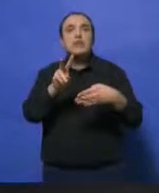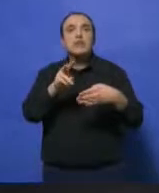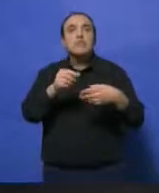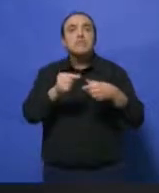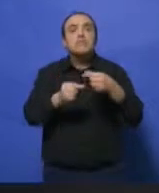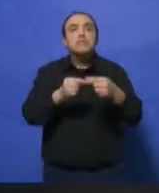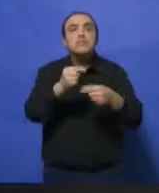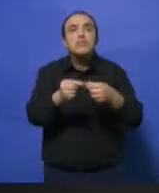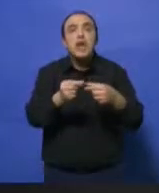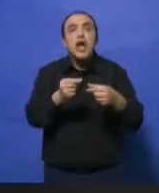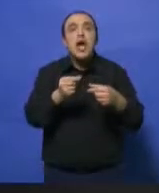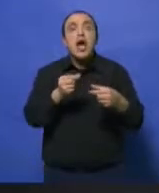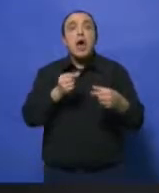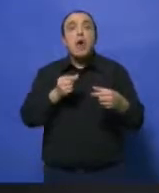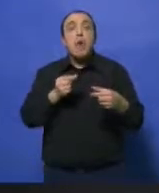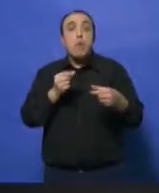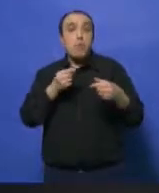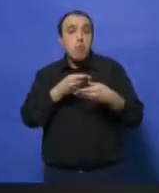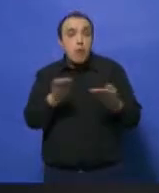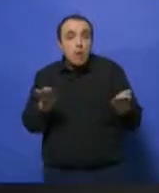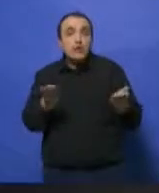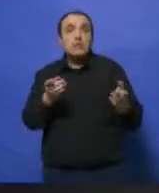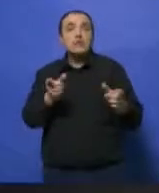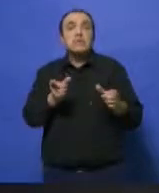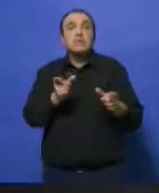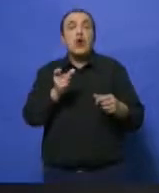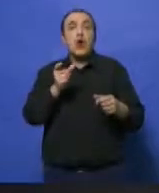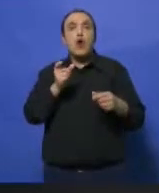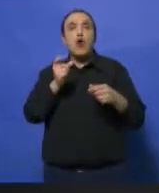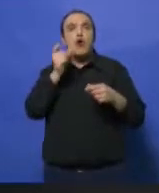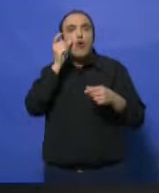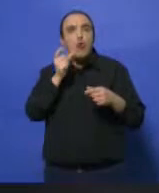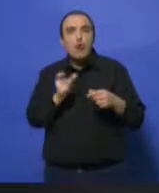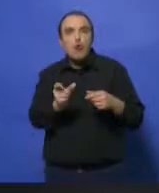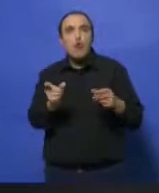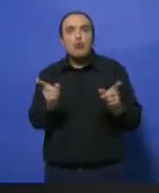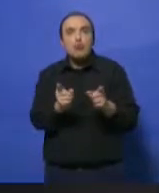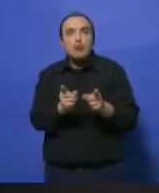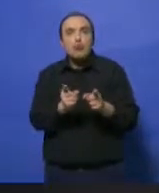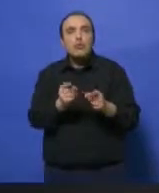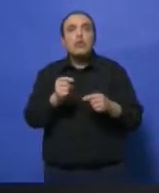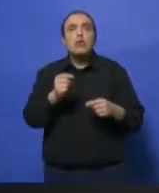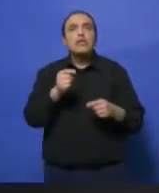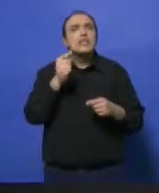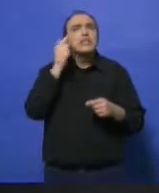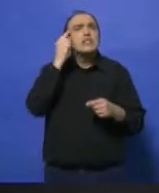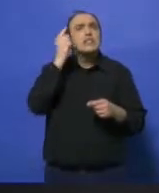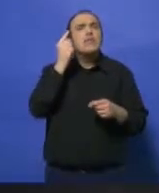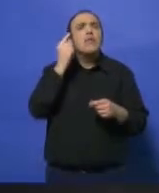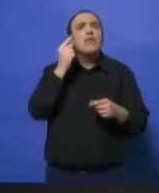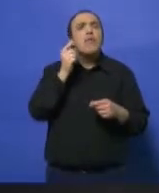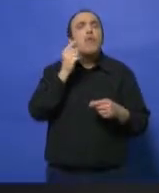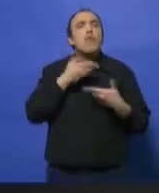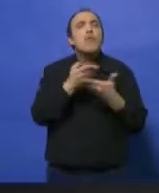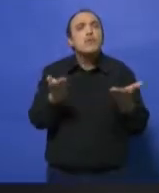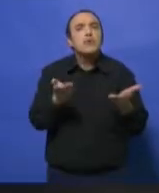propios cortos, sus propios materiales, y no solo dentro del contexto estudiantil, sino también con la intención de presentarlo en sociedad. Es el caso